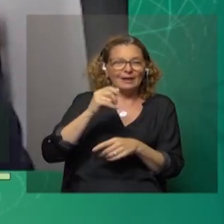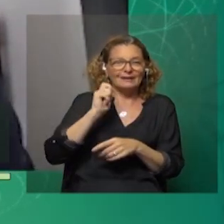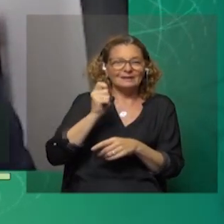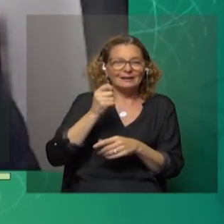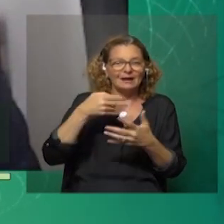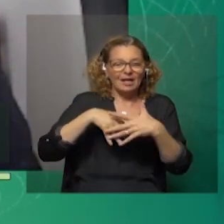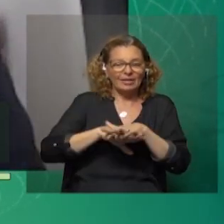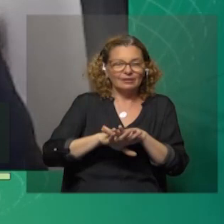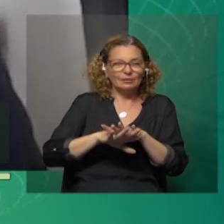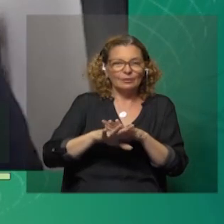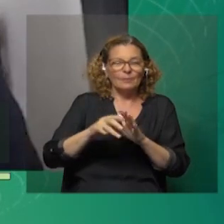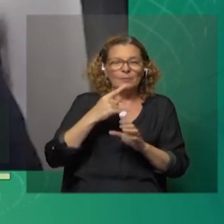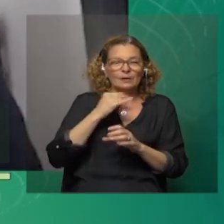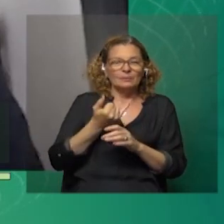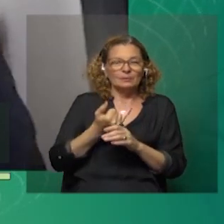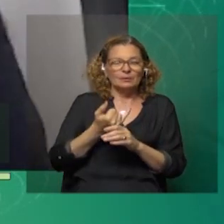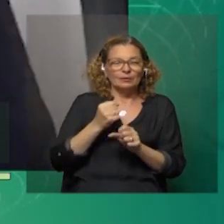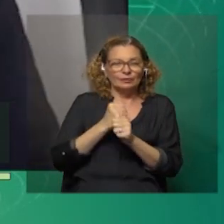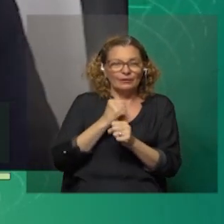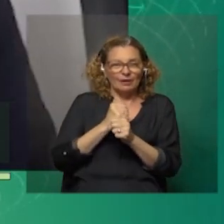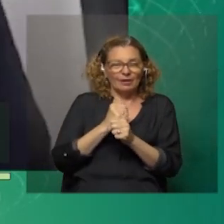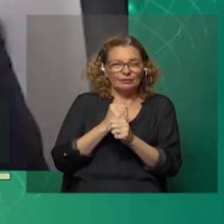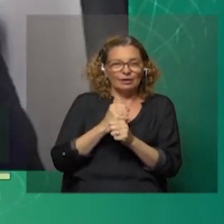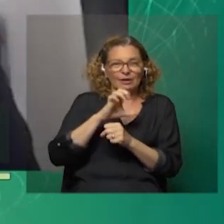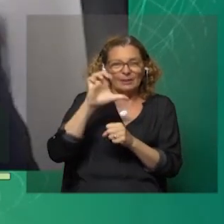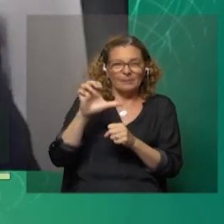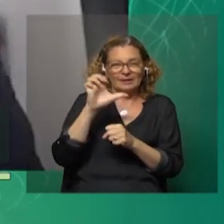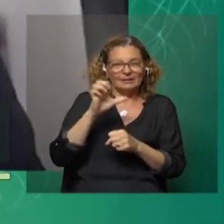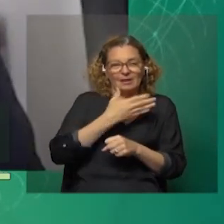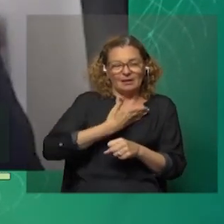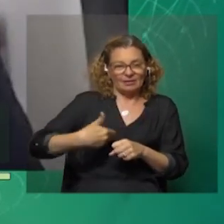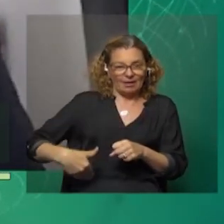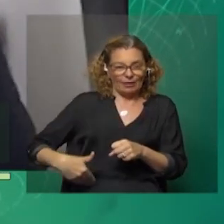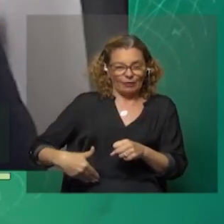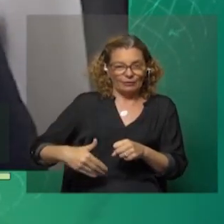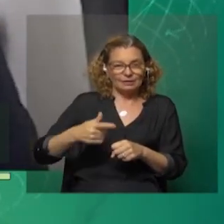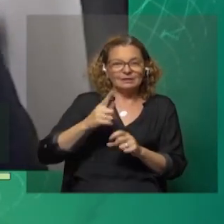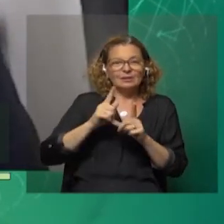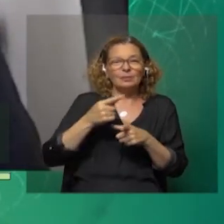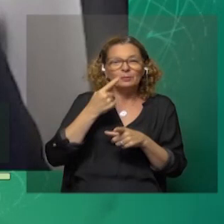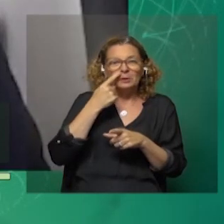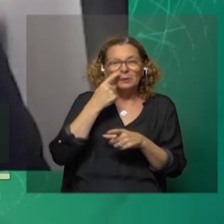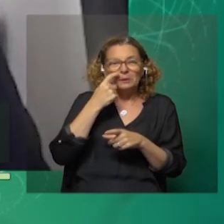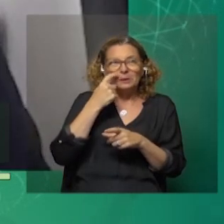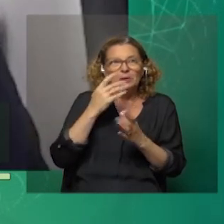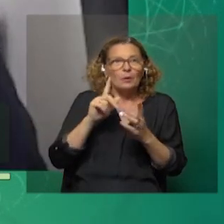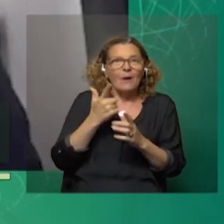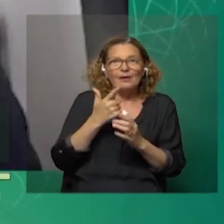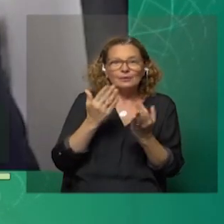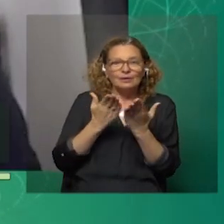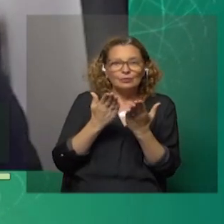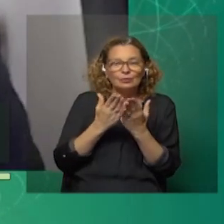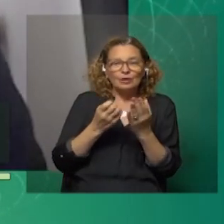involucrados directos como somos los trabajadores las empresas y el estado y y sobre todo porque no hubo un estudio de